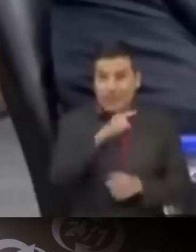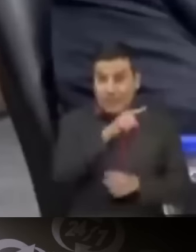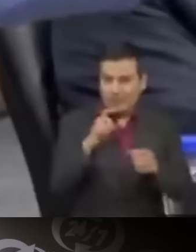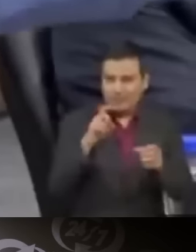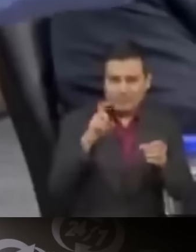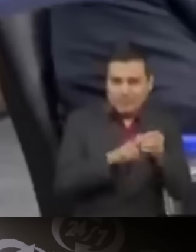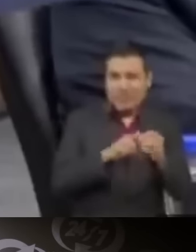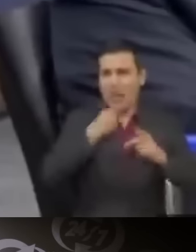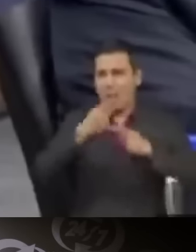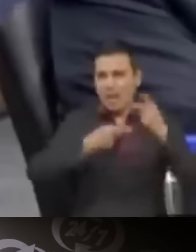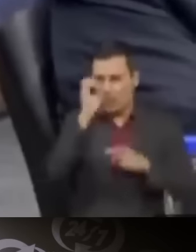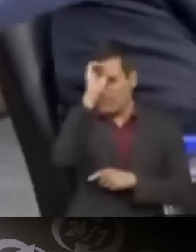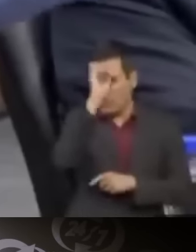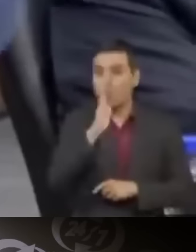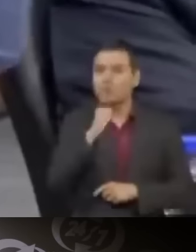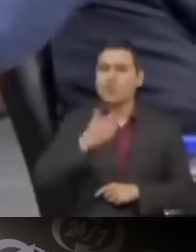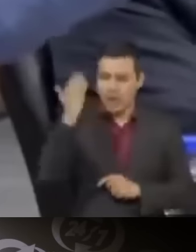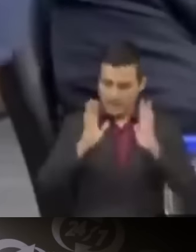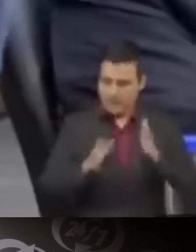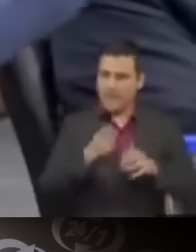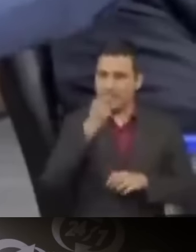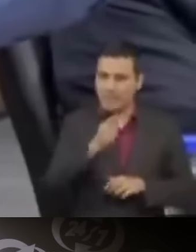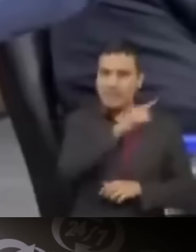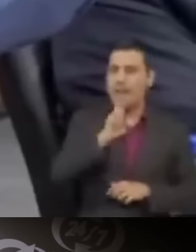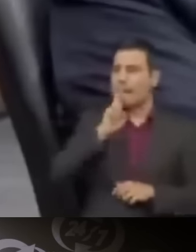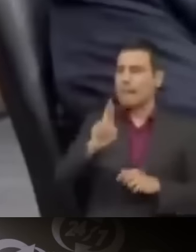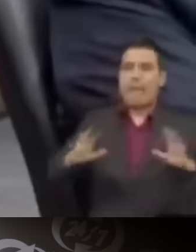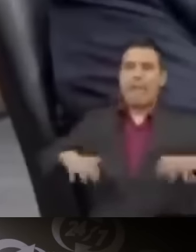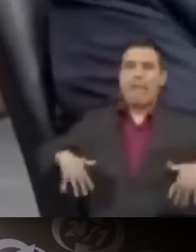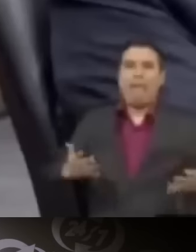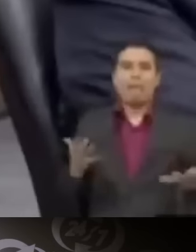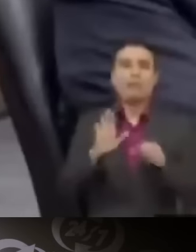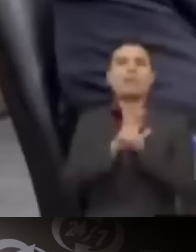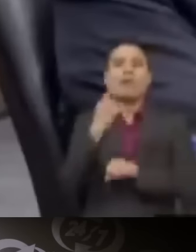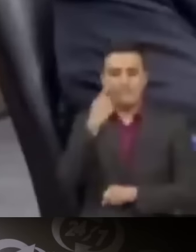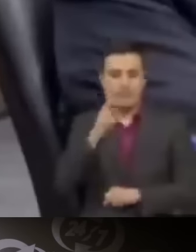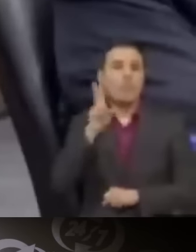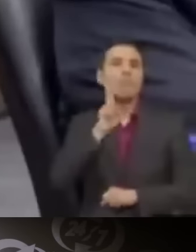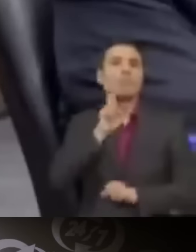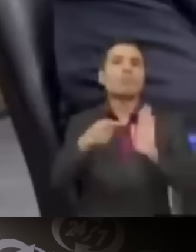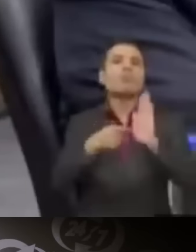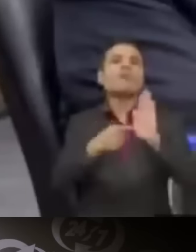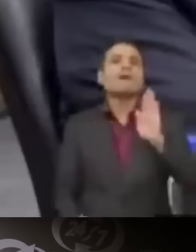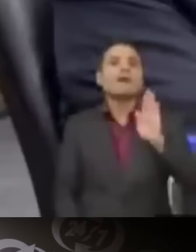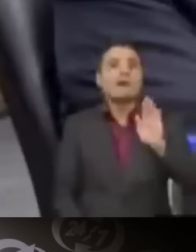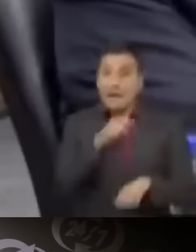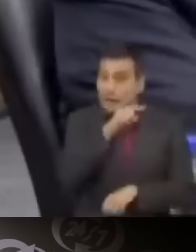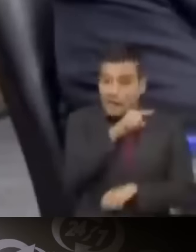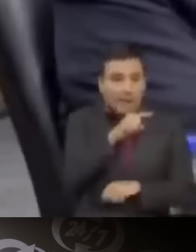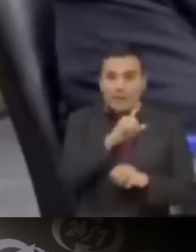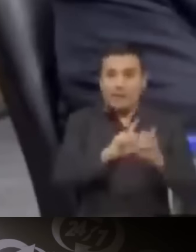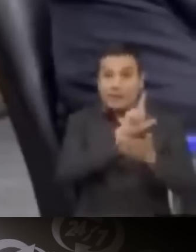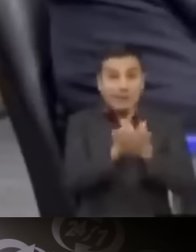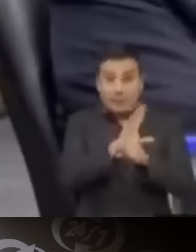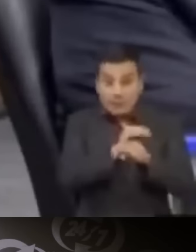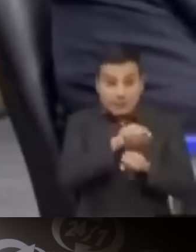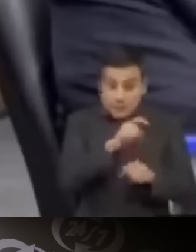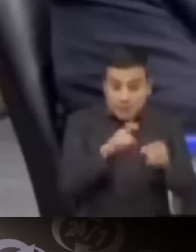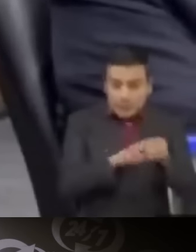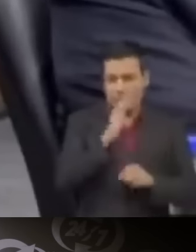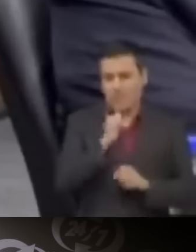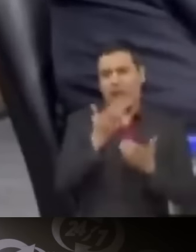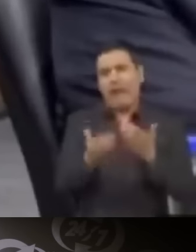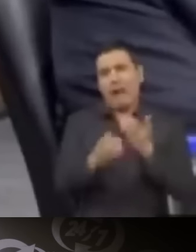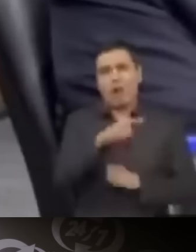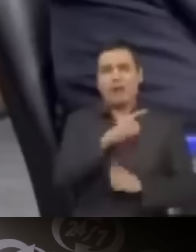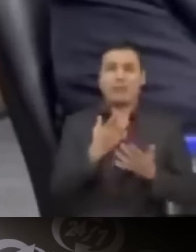sentado aquí ni debía haber hablado. Se lo dijimos, no quiso contestar por cobarde, porque esta es la prueba de que no tenía legitimidad para sentarse ahí. Y viene